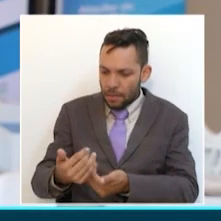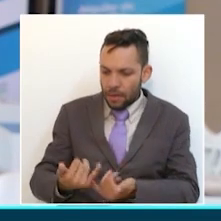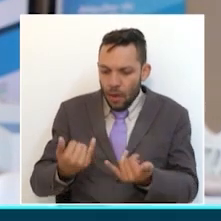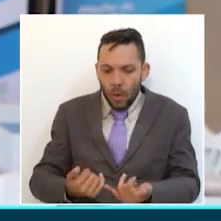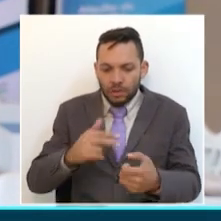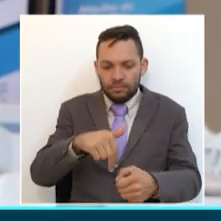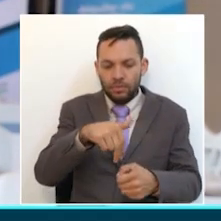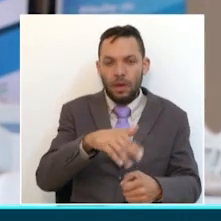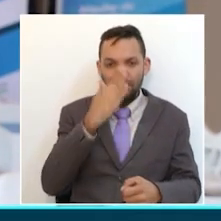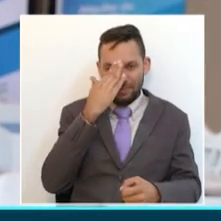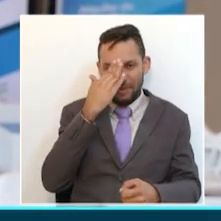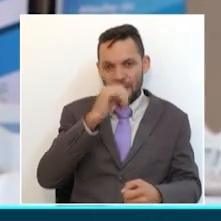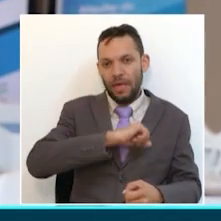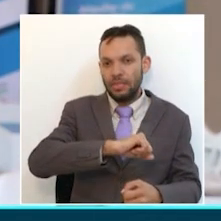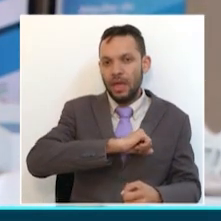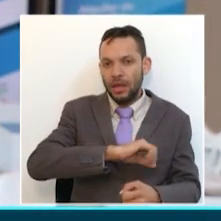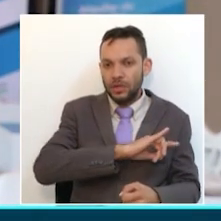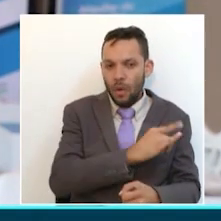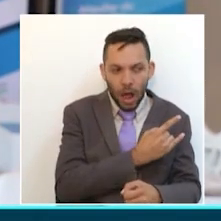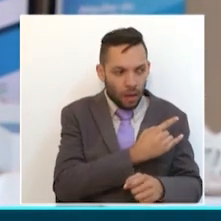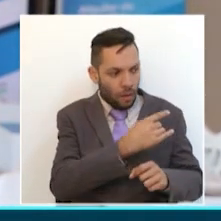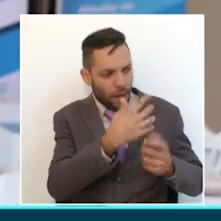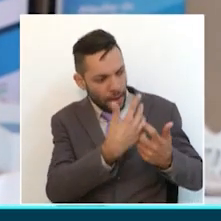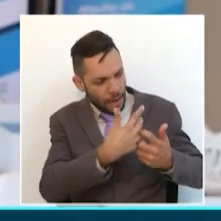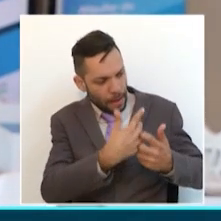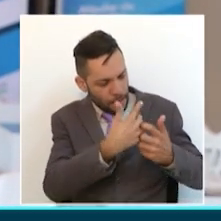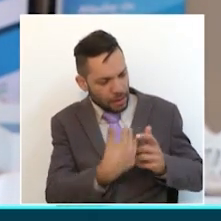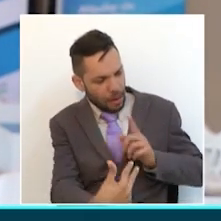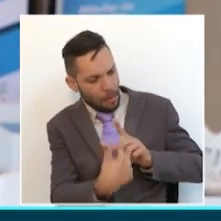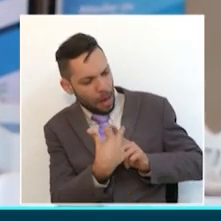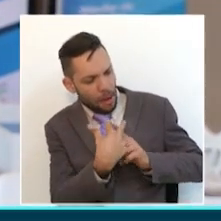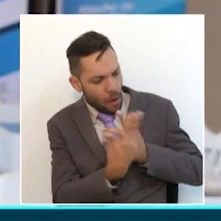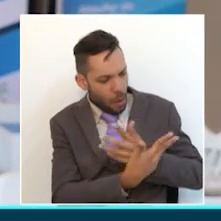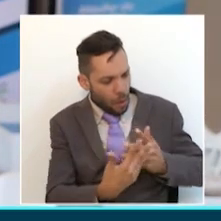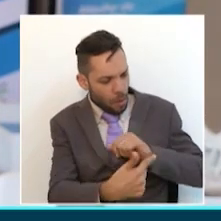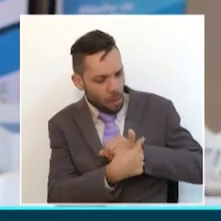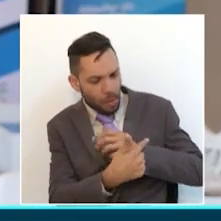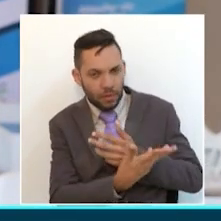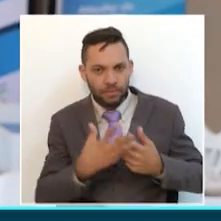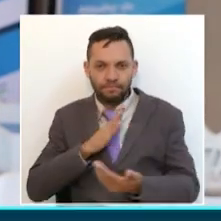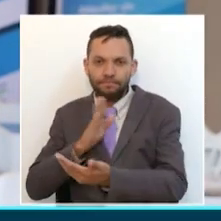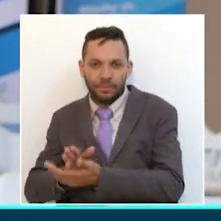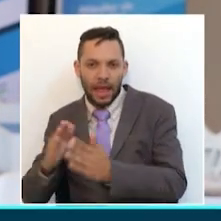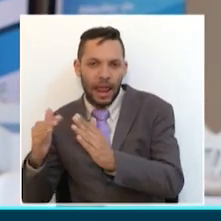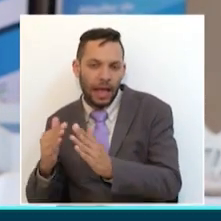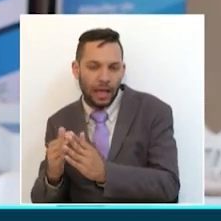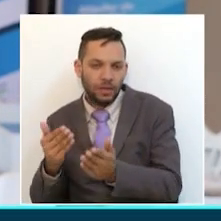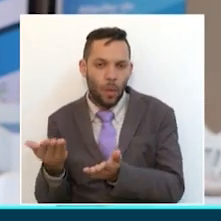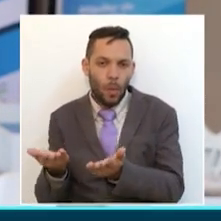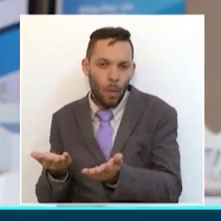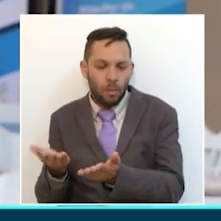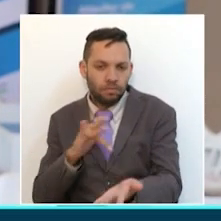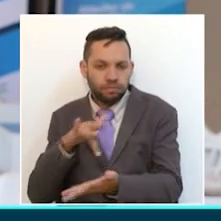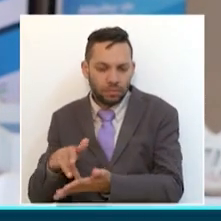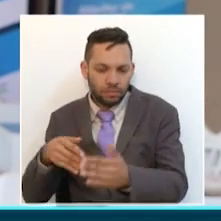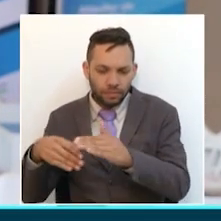sus derechos como consumidores de bienes y servicios, y eso claramente merece un reconocimiento, porque por el otro lado sí queda la parte frente al régimen sancionatorio,